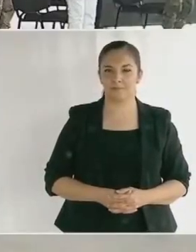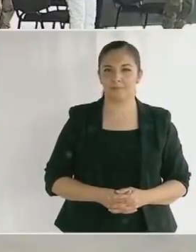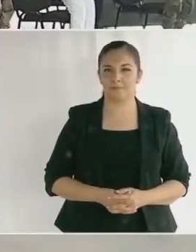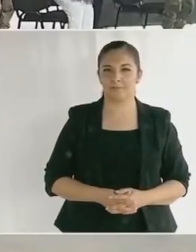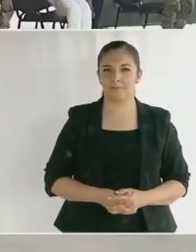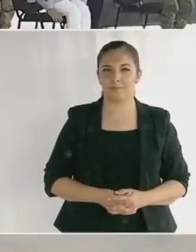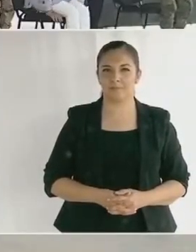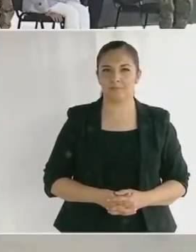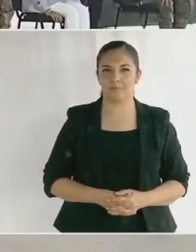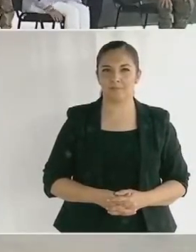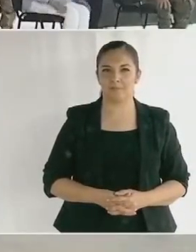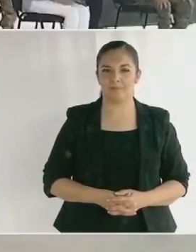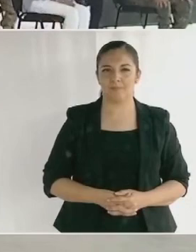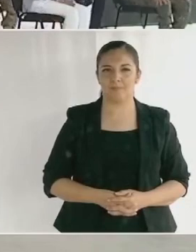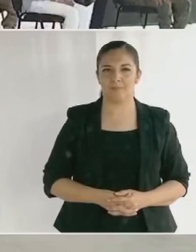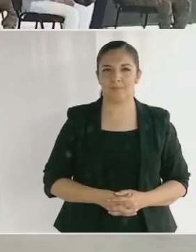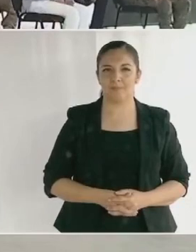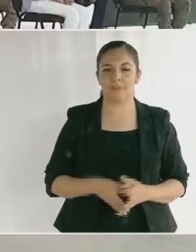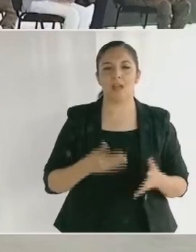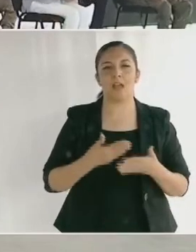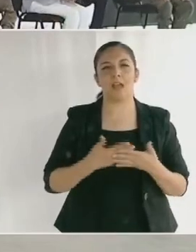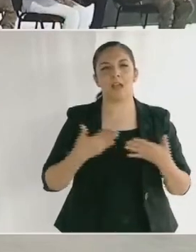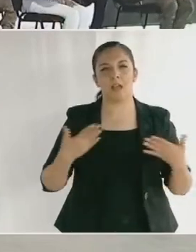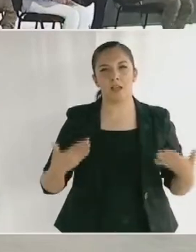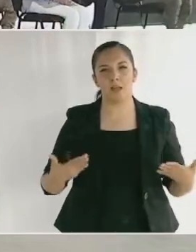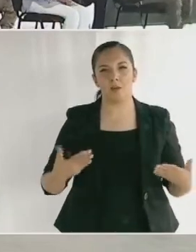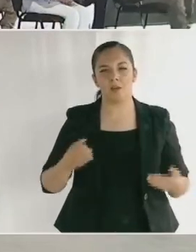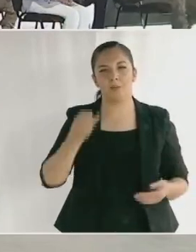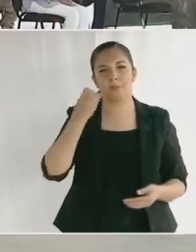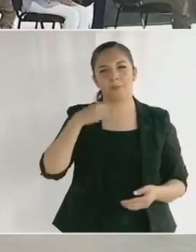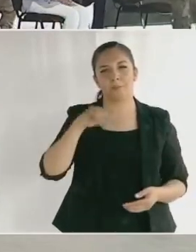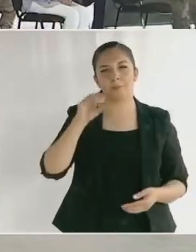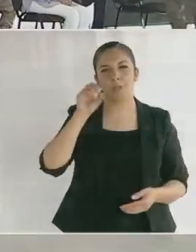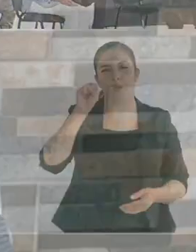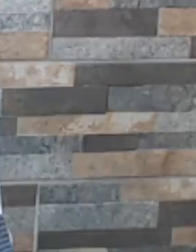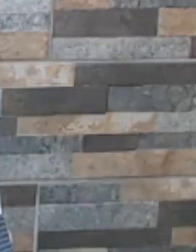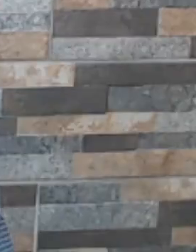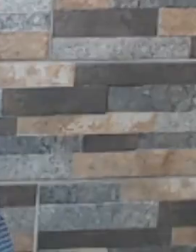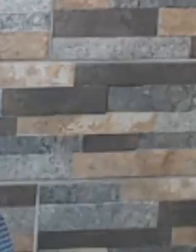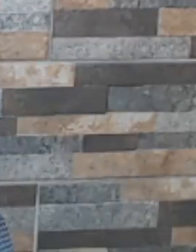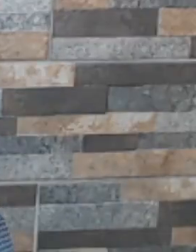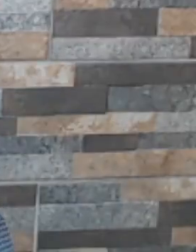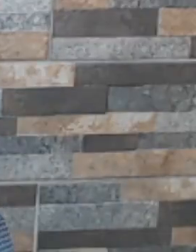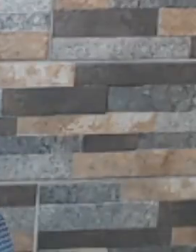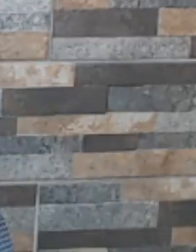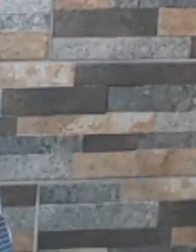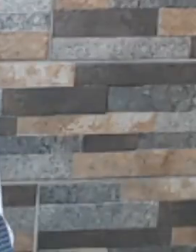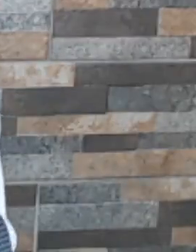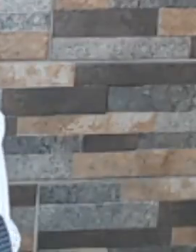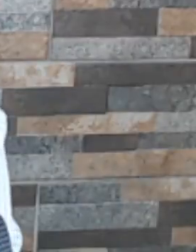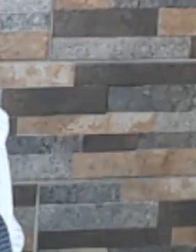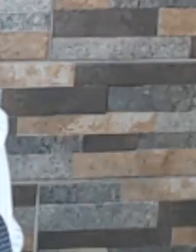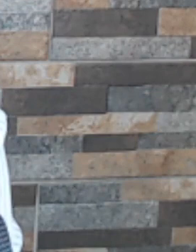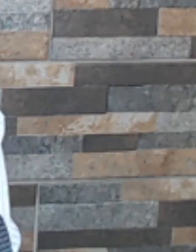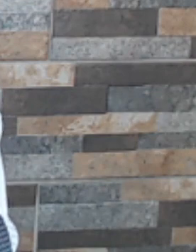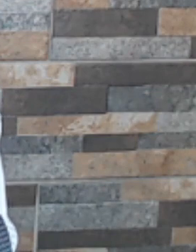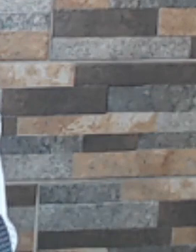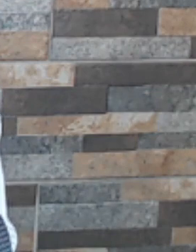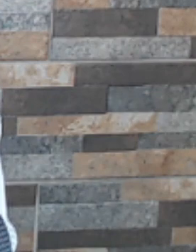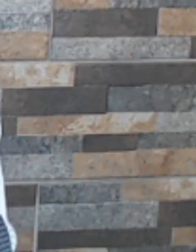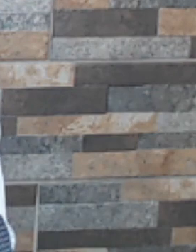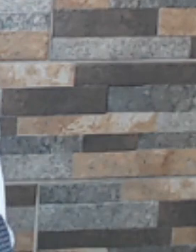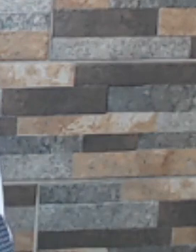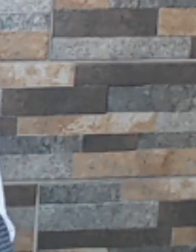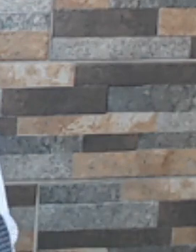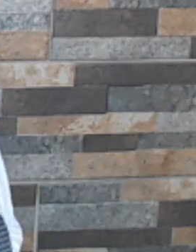está contento. Javier Corral, uno de los que encabezaron en su momento lo que fue la